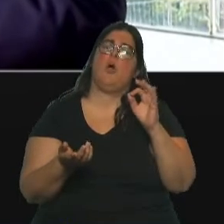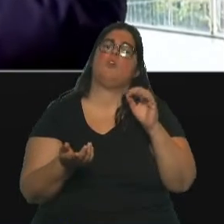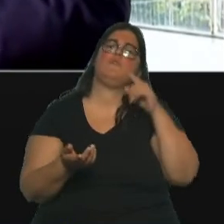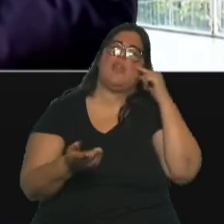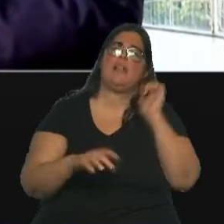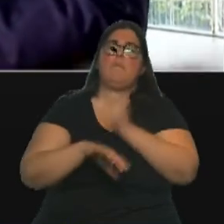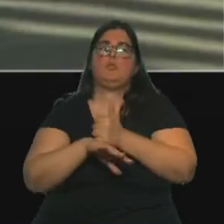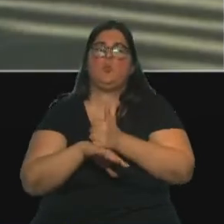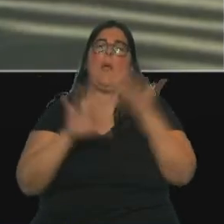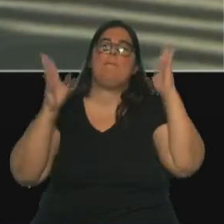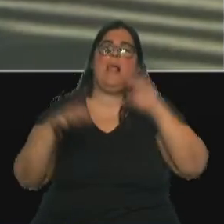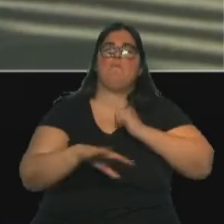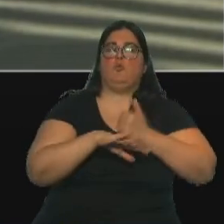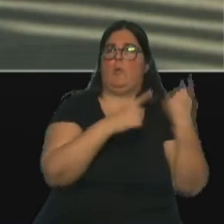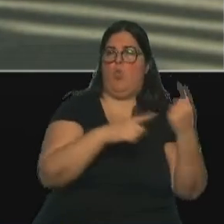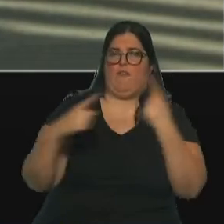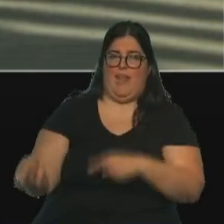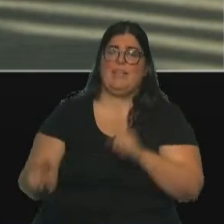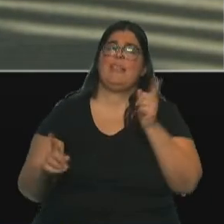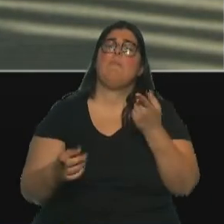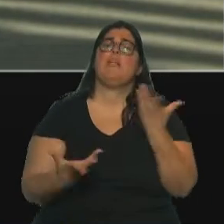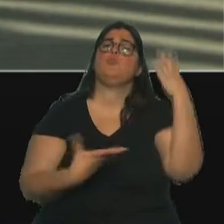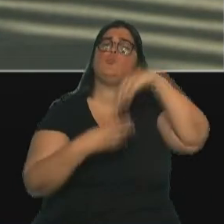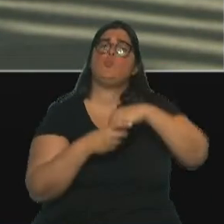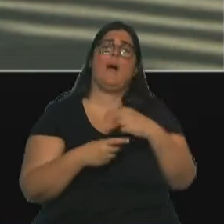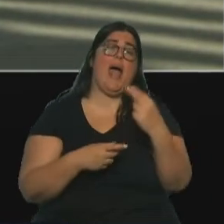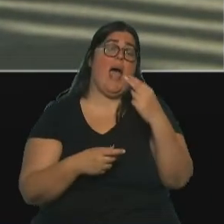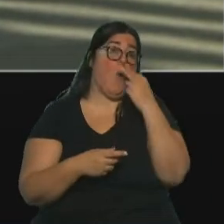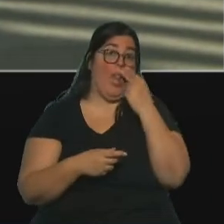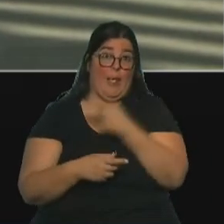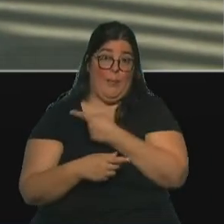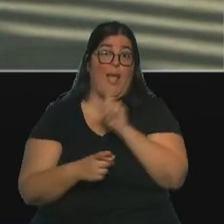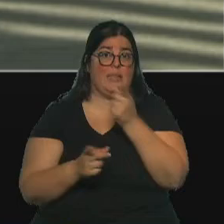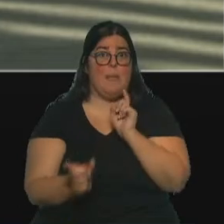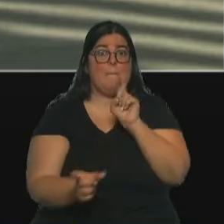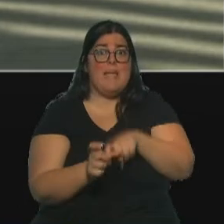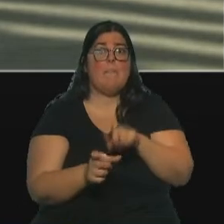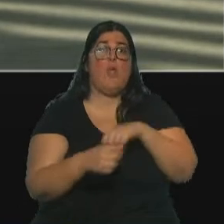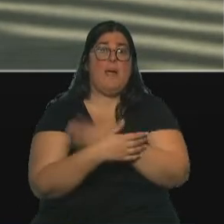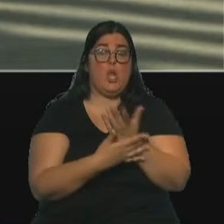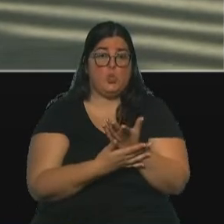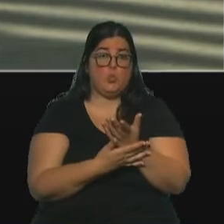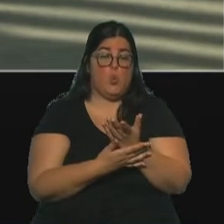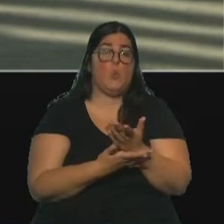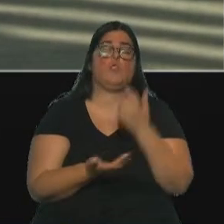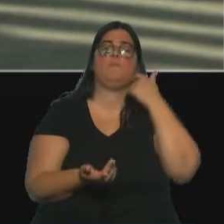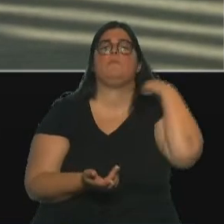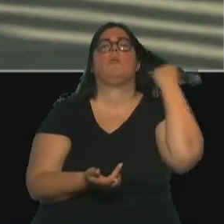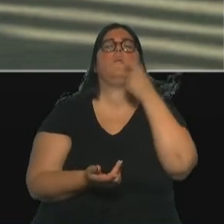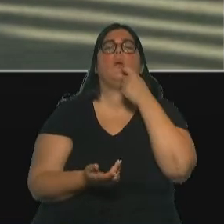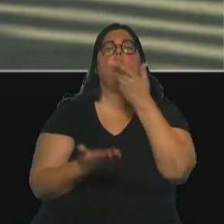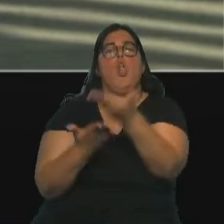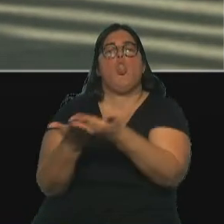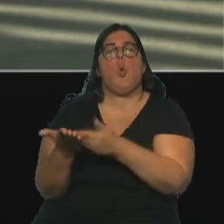Alberto Fernández, y sumar también a Bolivia, que ahora también es miembro del Mercosur y que de hecho, por ejemplo, en el documento en